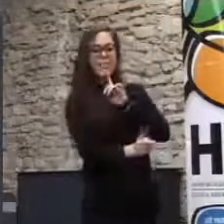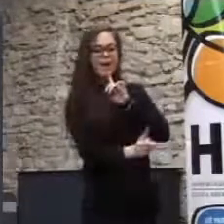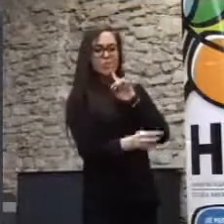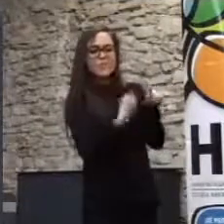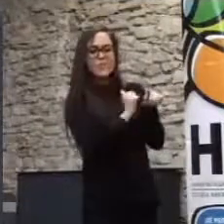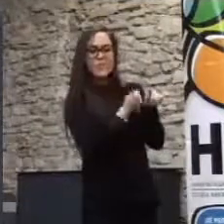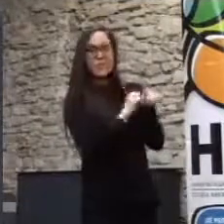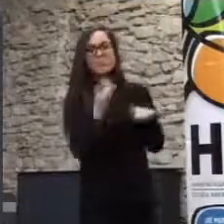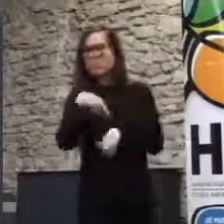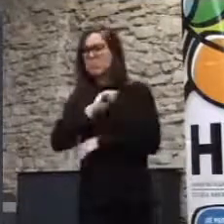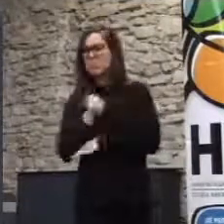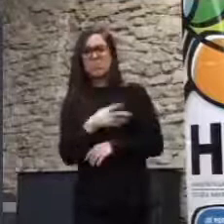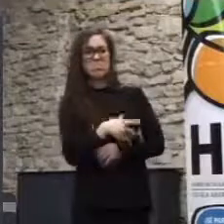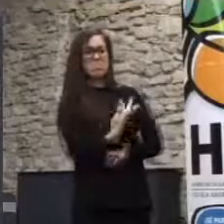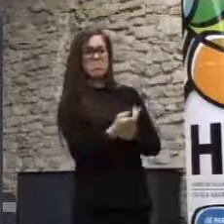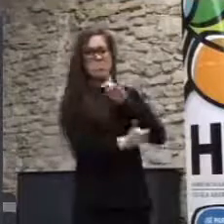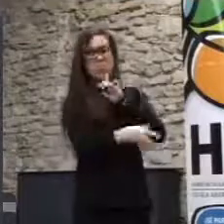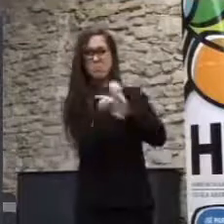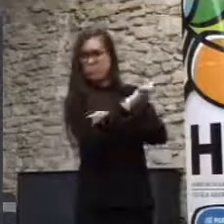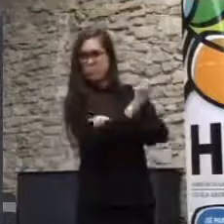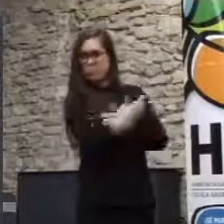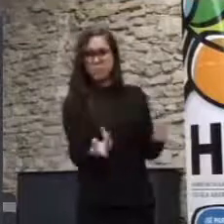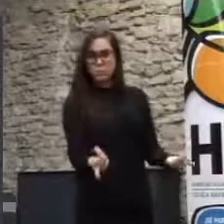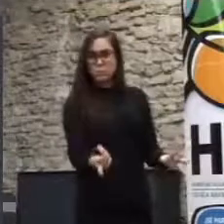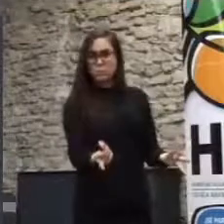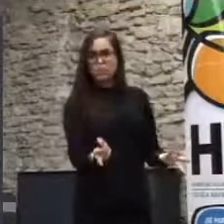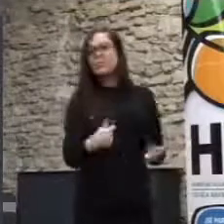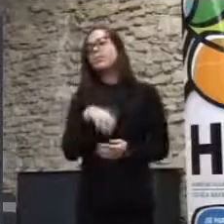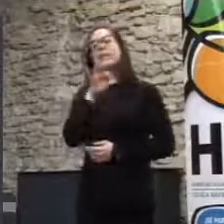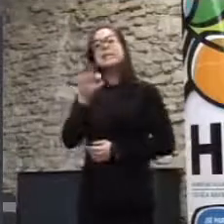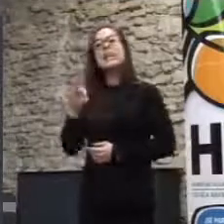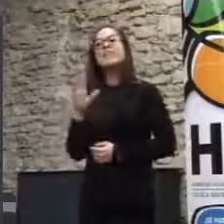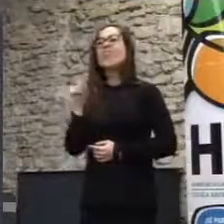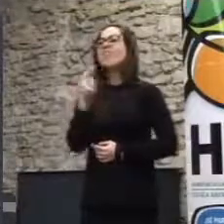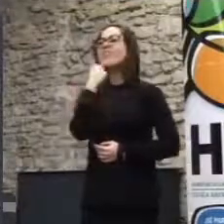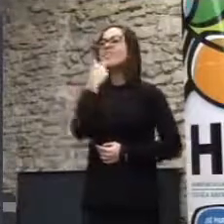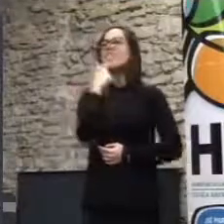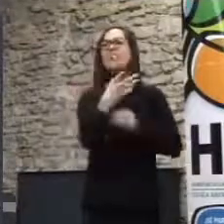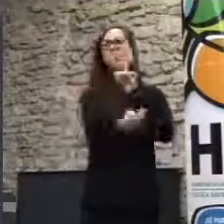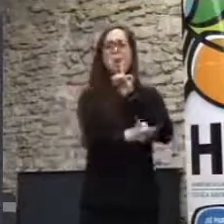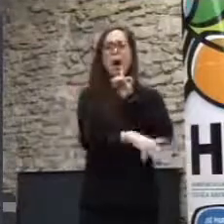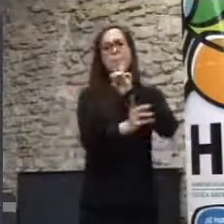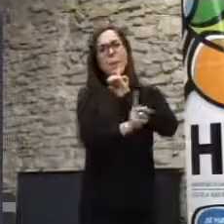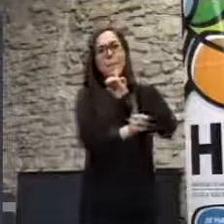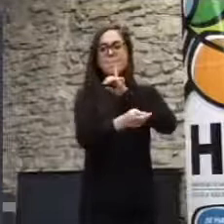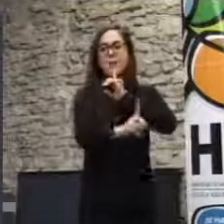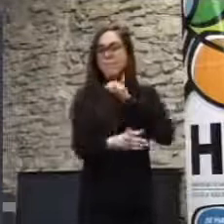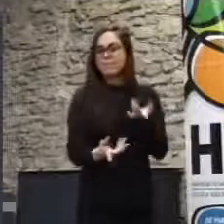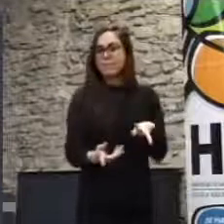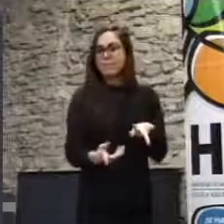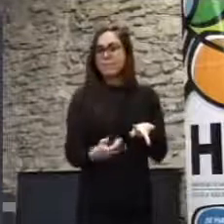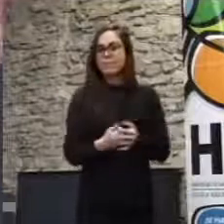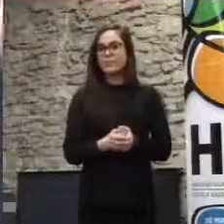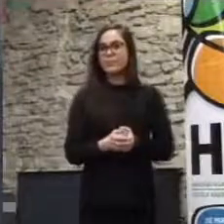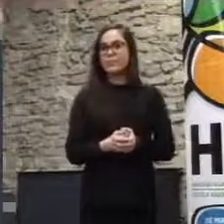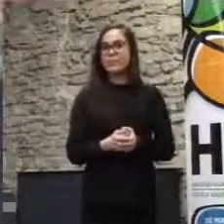decir, muchas veces San Sebastián es de los que te dicen, es que habéis abierto con Bilbao, es que siempre estáis hablando de Bilbao, es que lo hacen un poco como